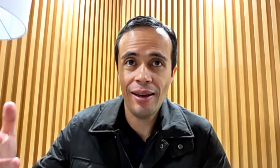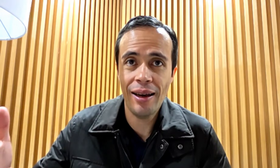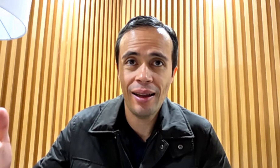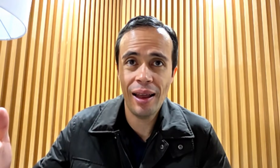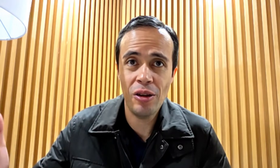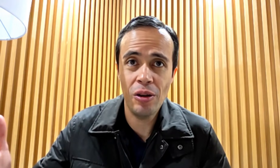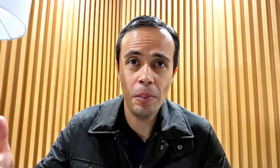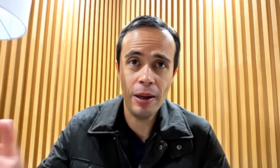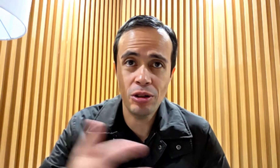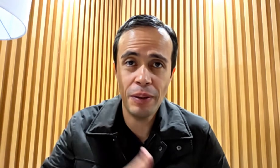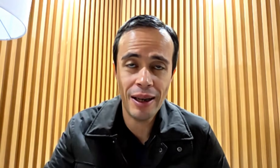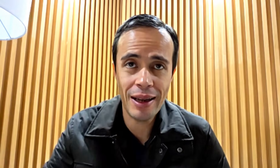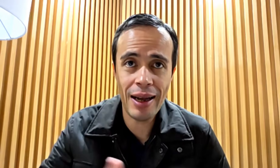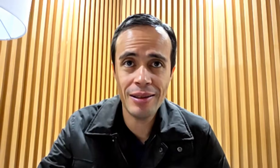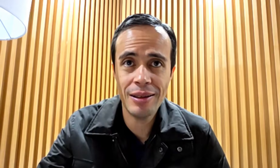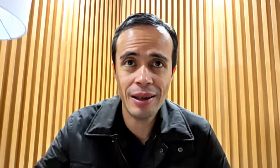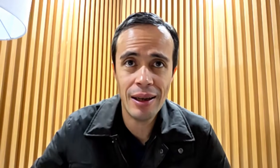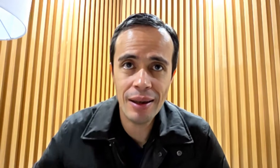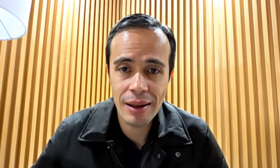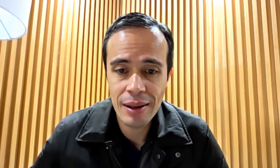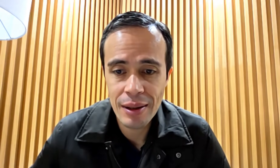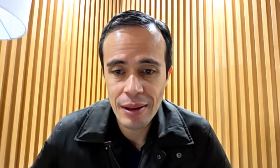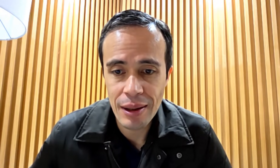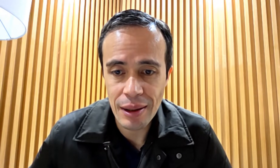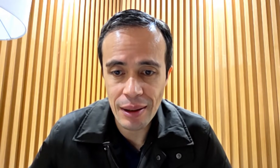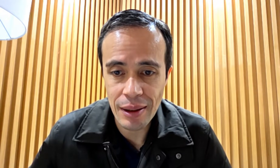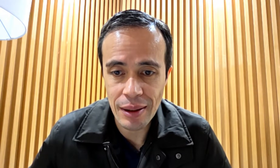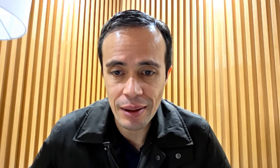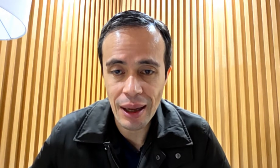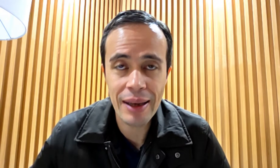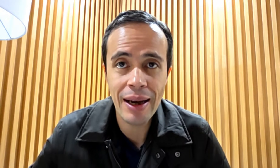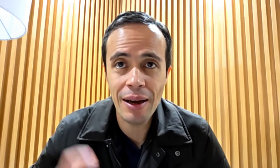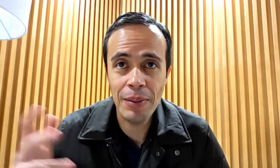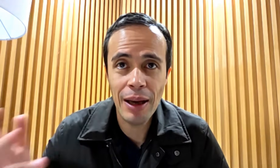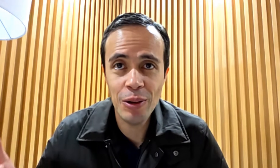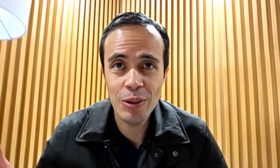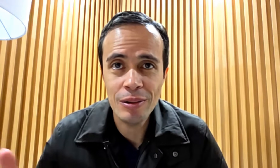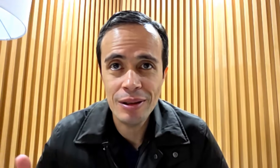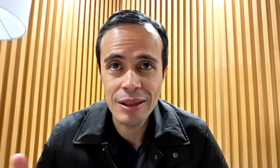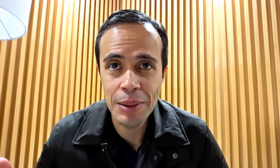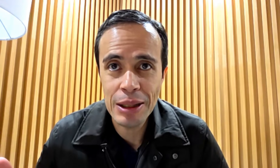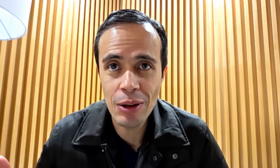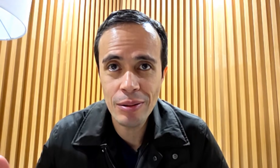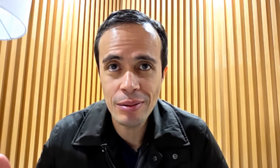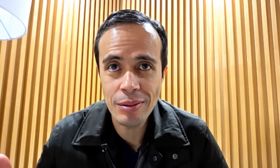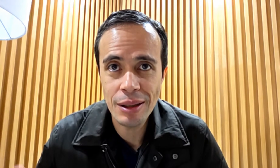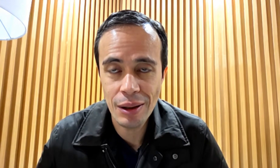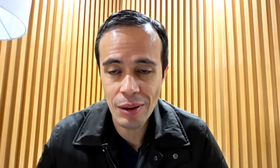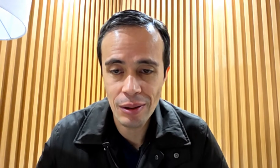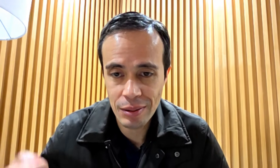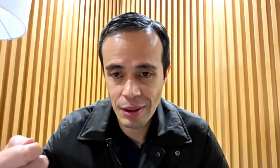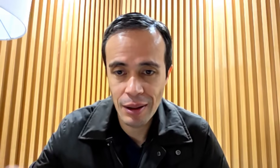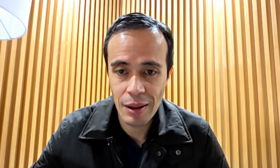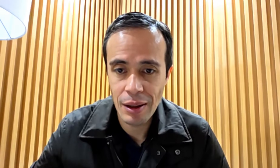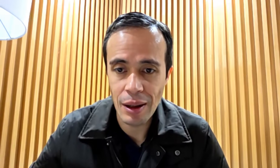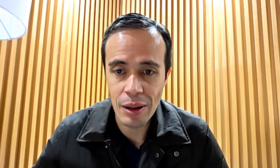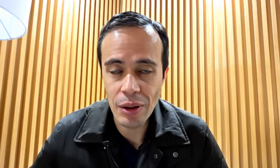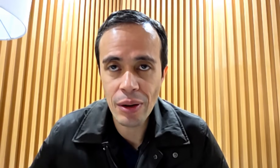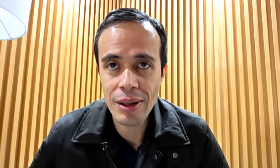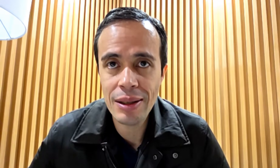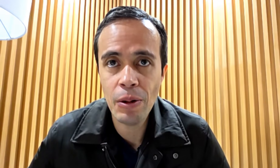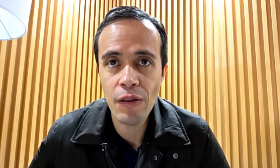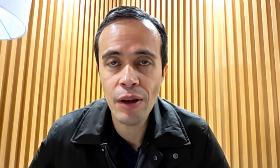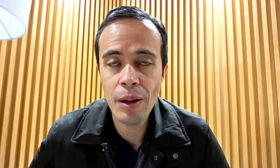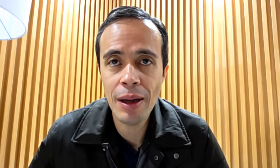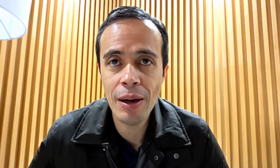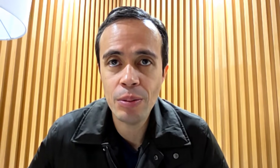que haya dado pasos para atrás y que haya cambiado de visión, sino yo creo que